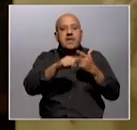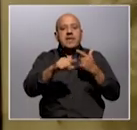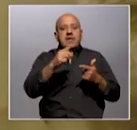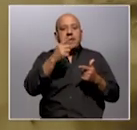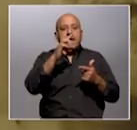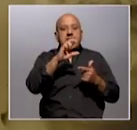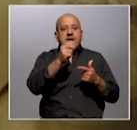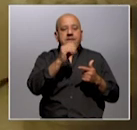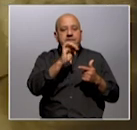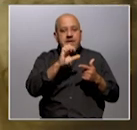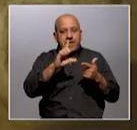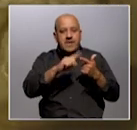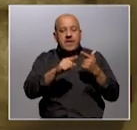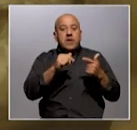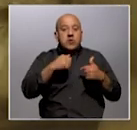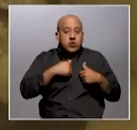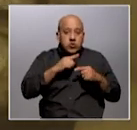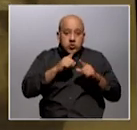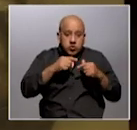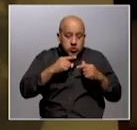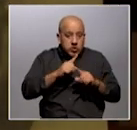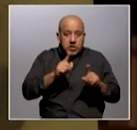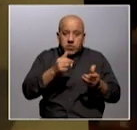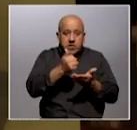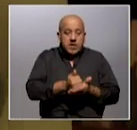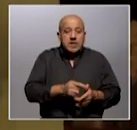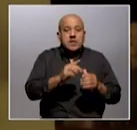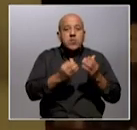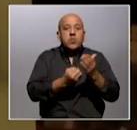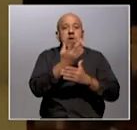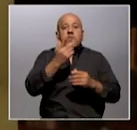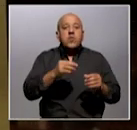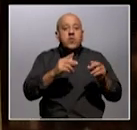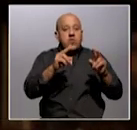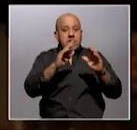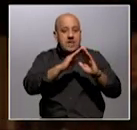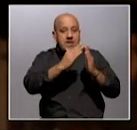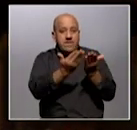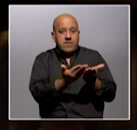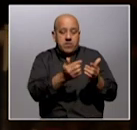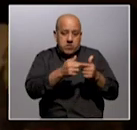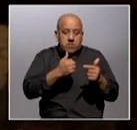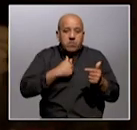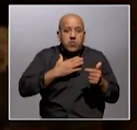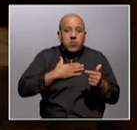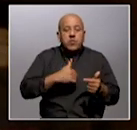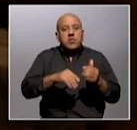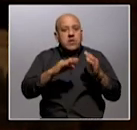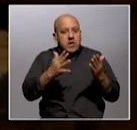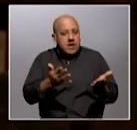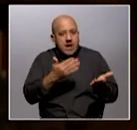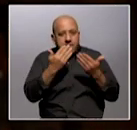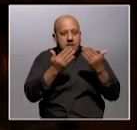santana yo soy el que no está es el nuevo libro de fidel es un libro especial autobiográfico que dialoga a la